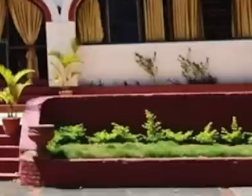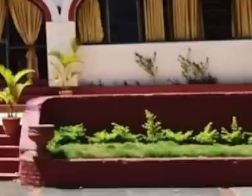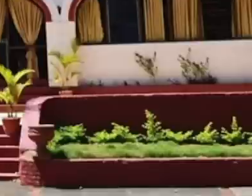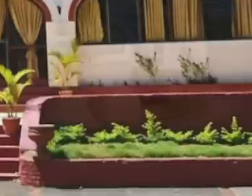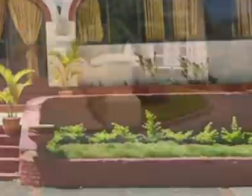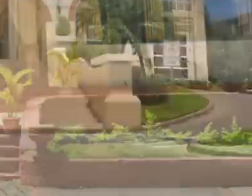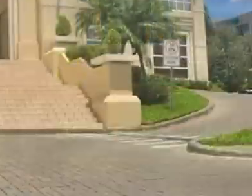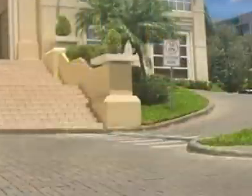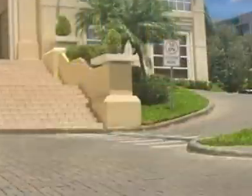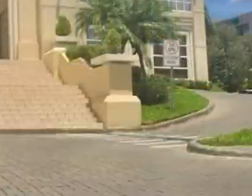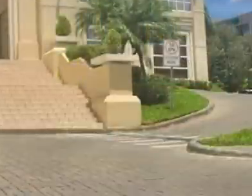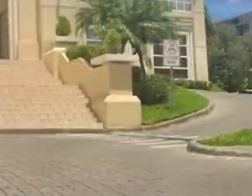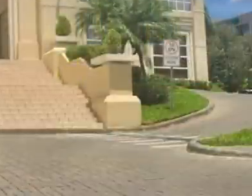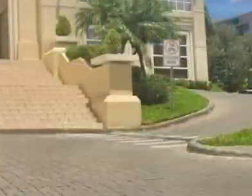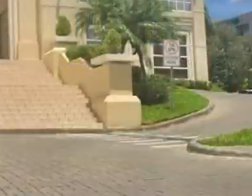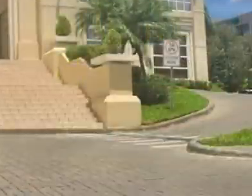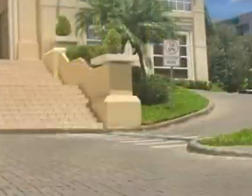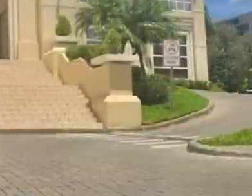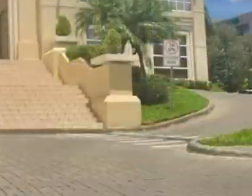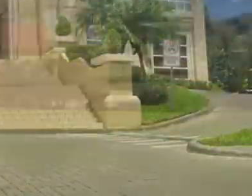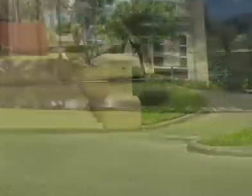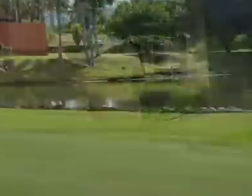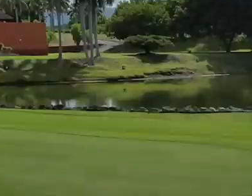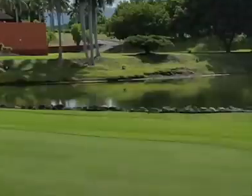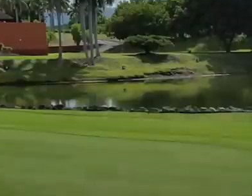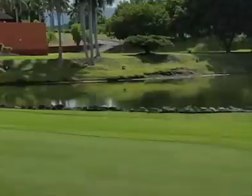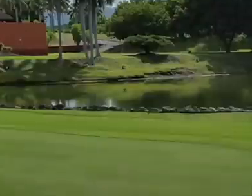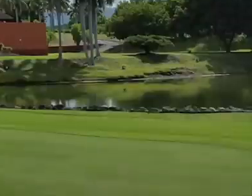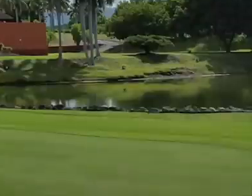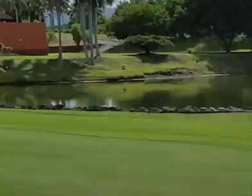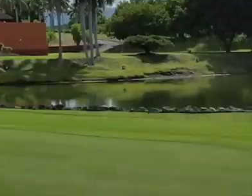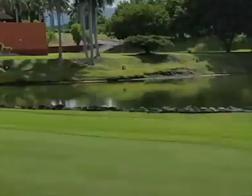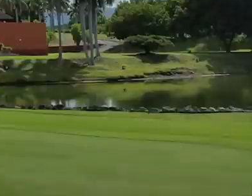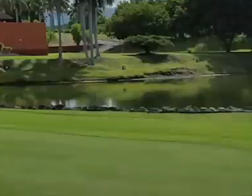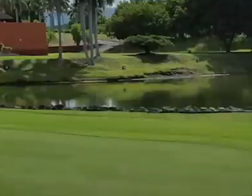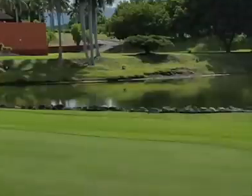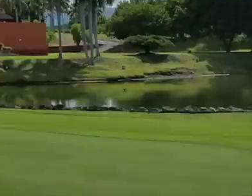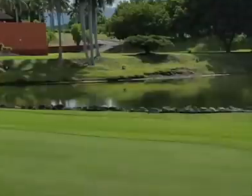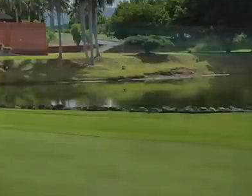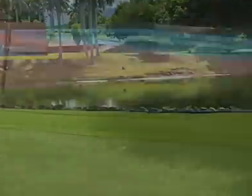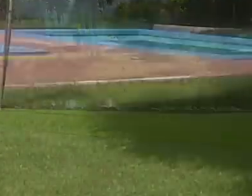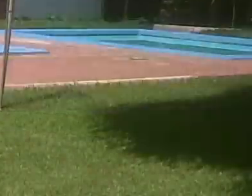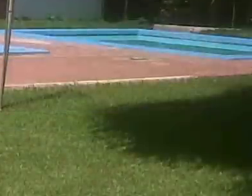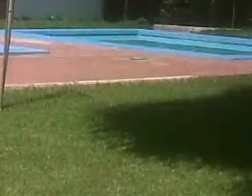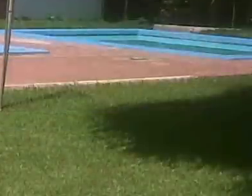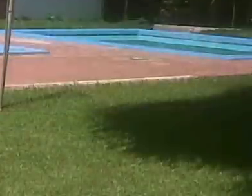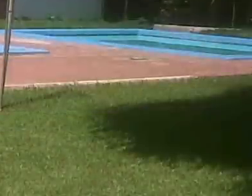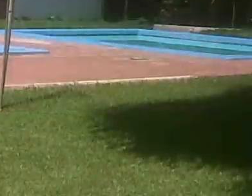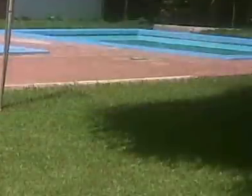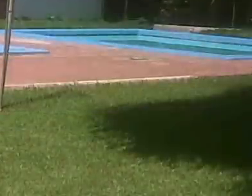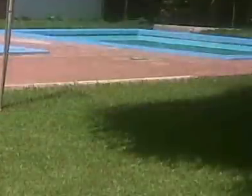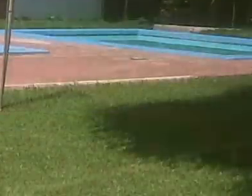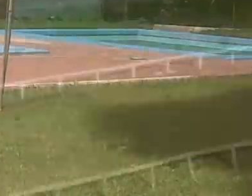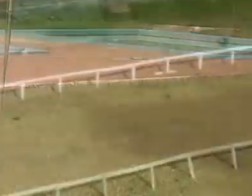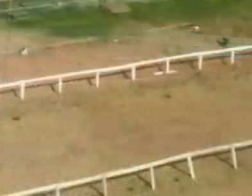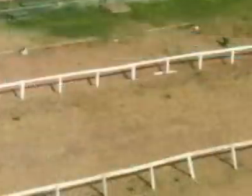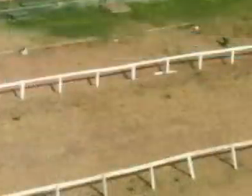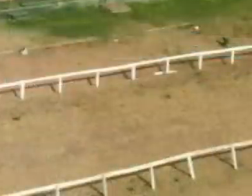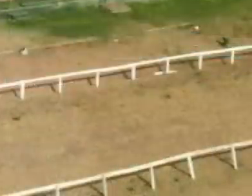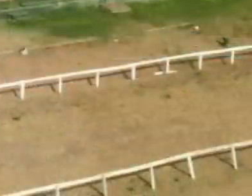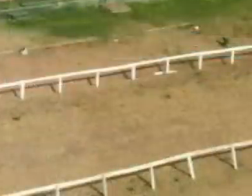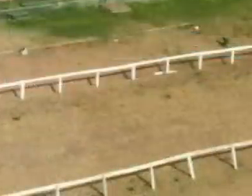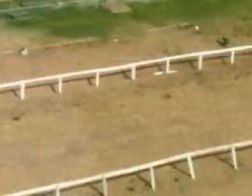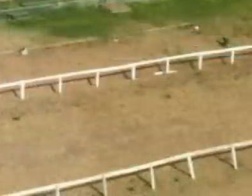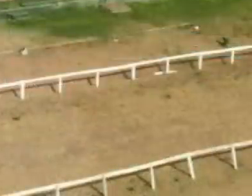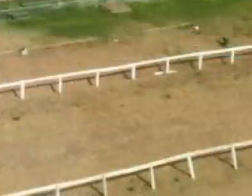la Asociación Española Nicaragüense, Asociación Club Terraza, Asociación Nejapa Country Club, Country Club de